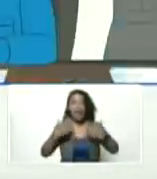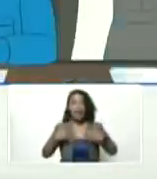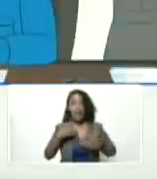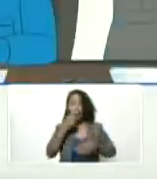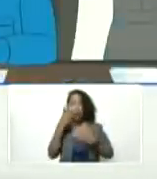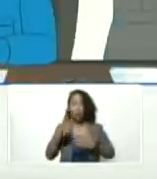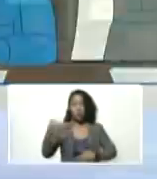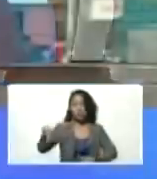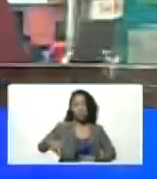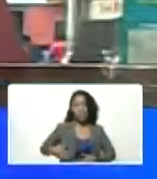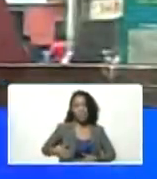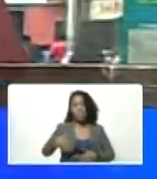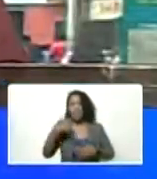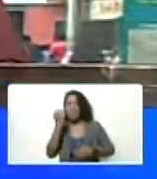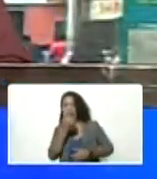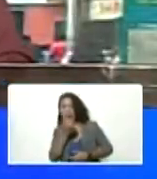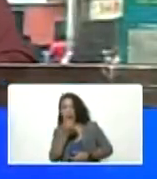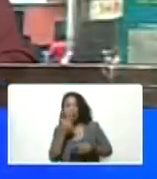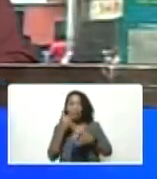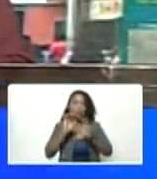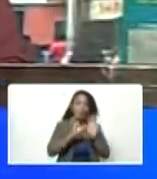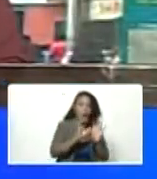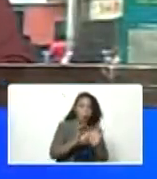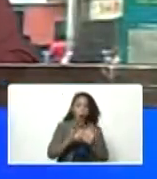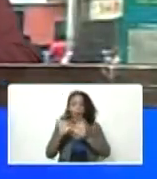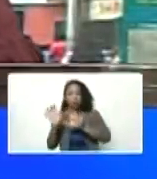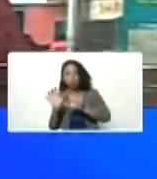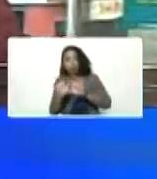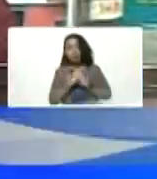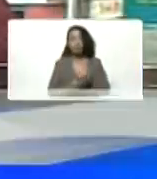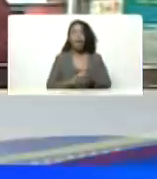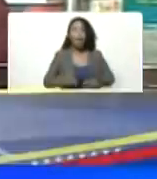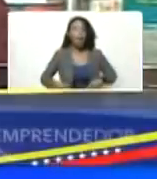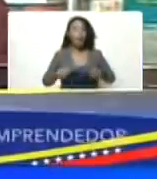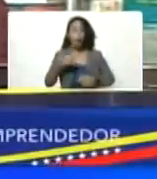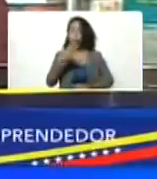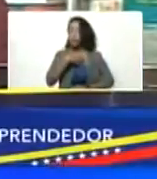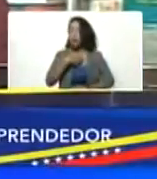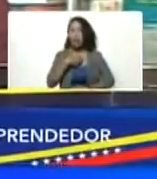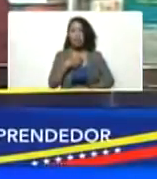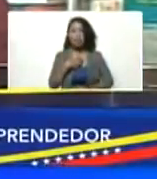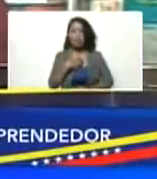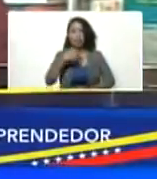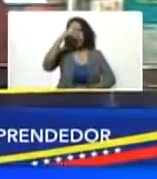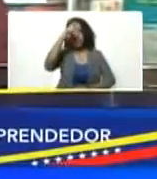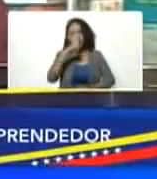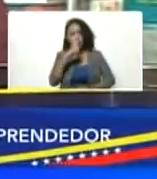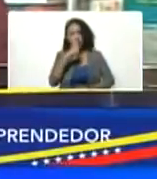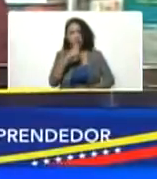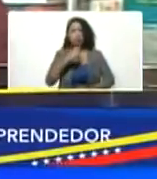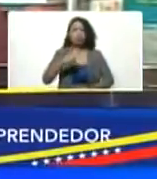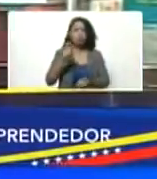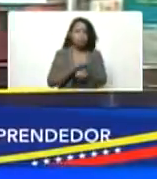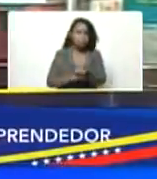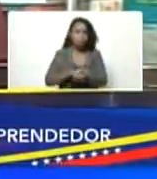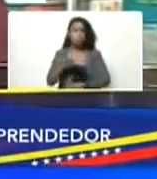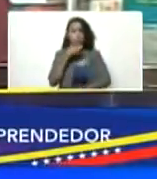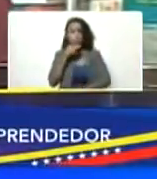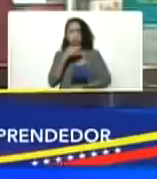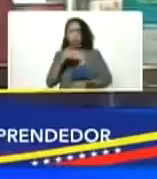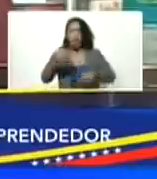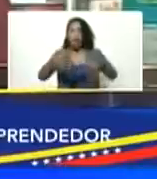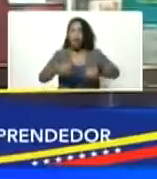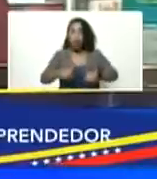Un chiste por aquí, un chiste por allá. La vida no puede ser la amargura. La vida es el esfuerzo, el trabajo